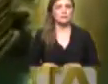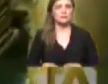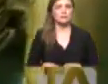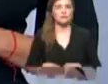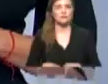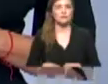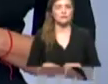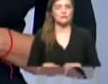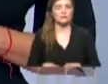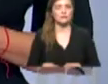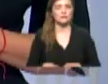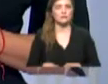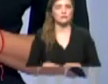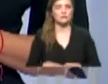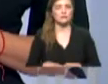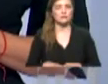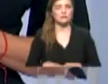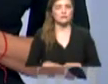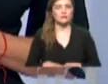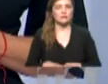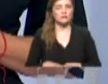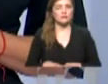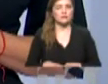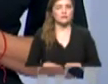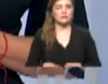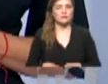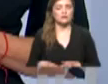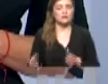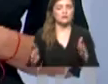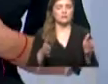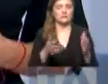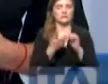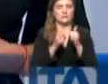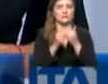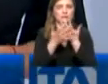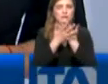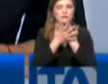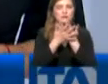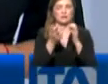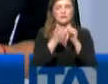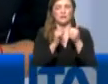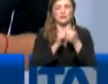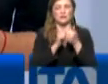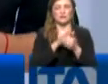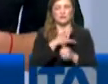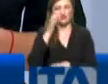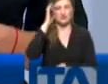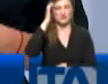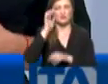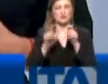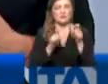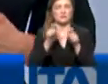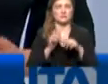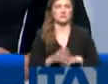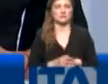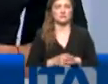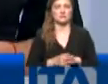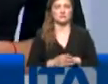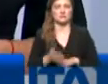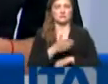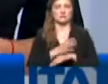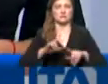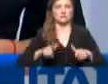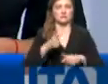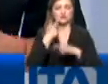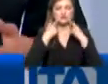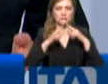horas. La crisis en el sistema de rehabilitación social continúa generando preocupación. Pese al estado de excepción, aún